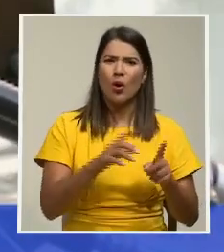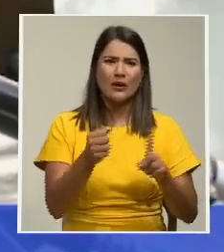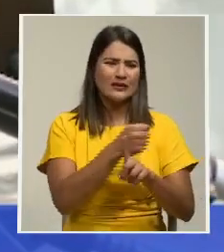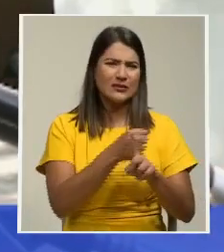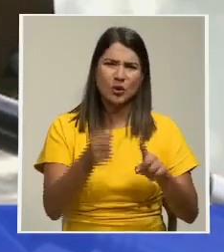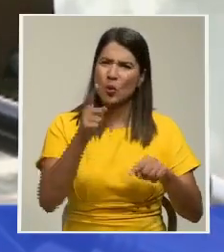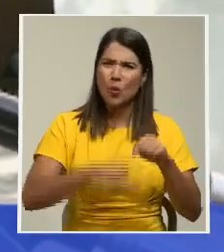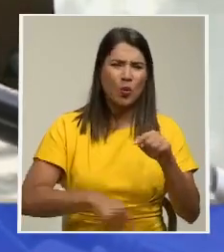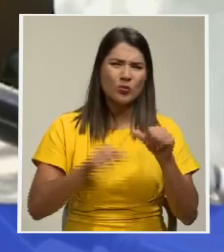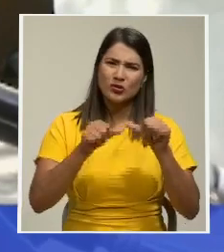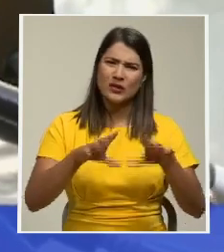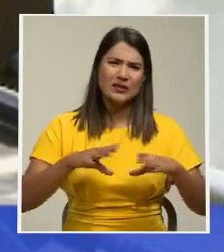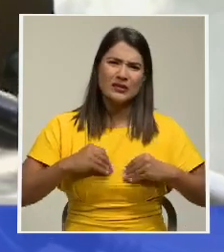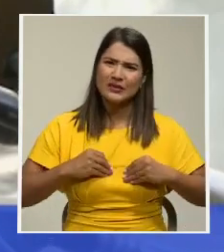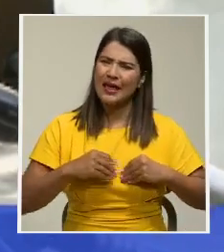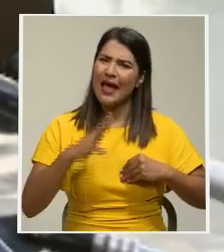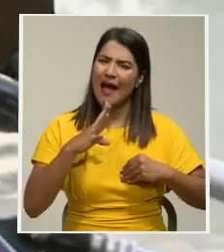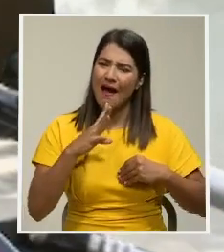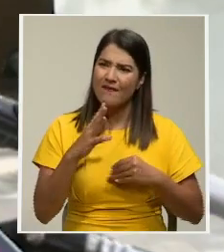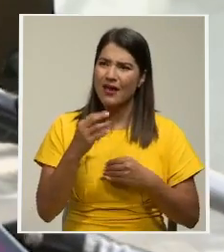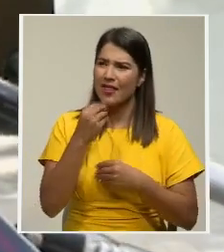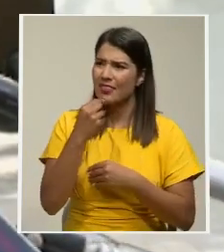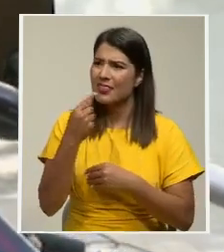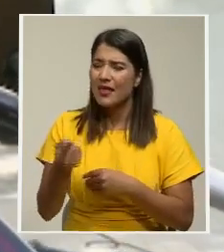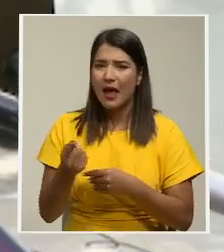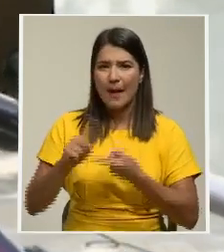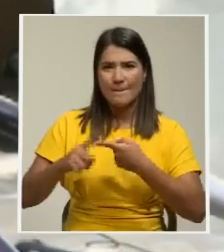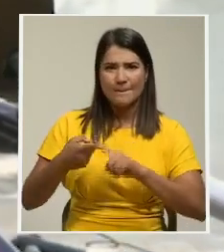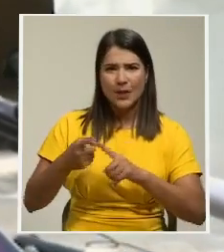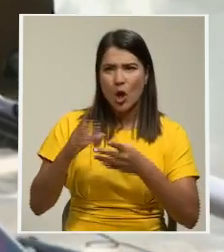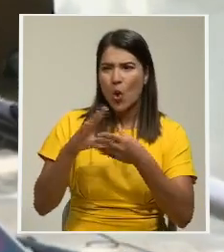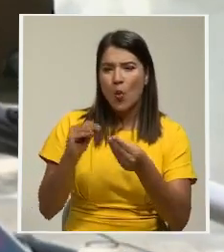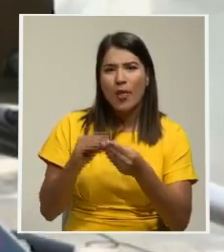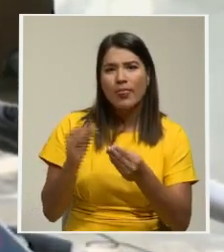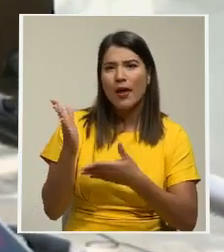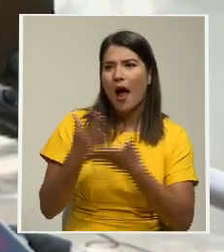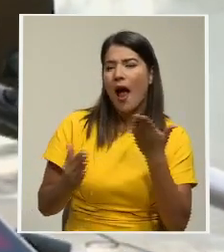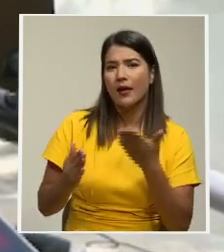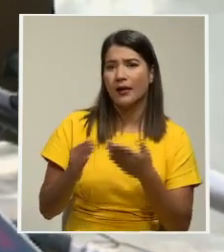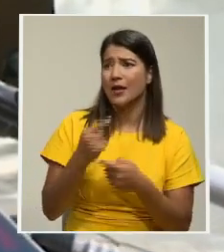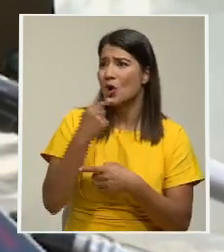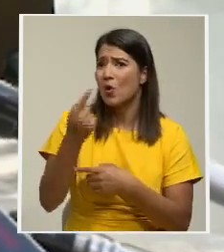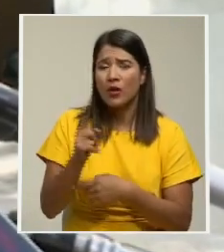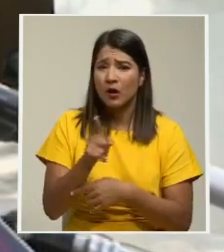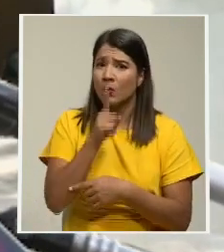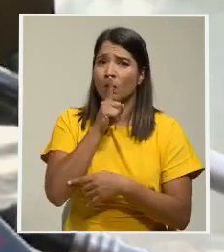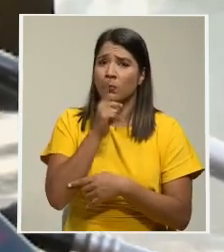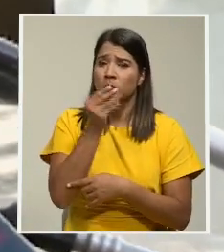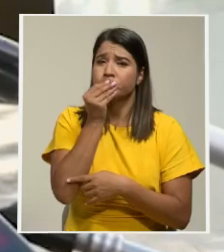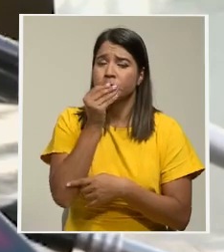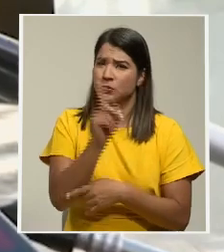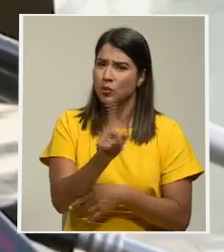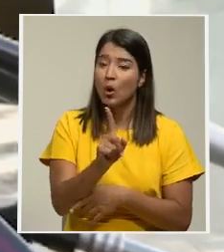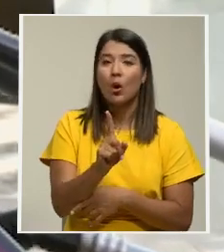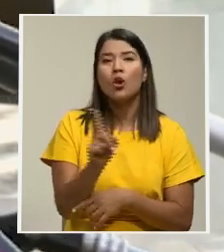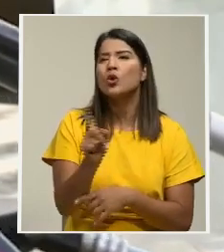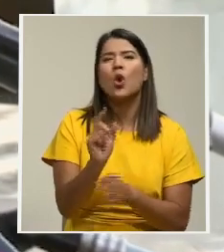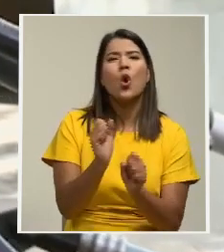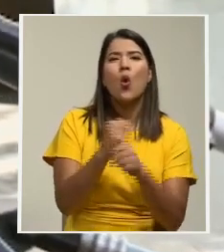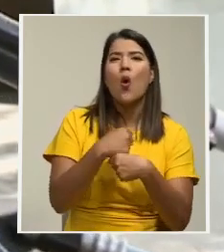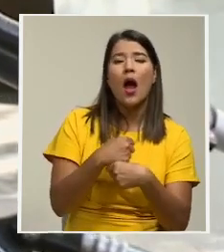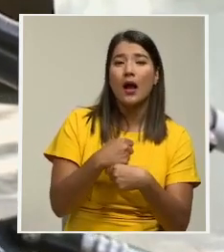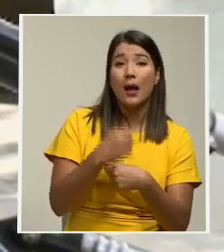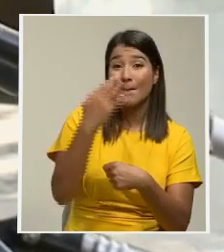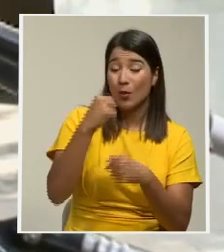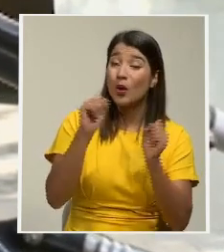Que hablen, que cuenten con sus amigos, que le cuenten a alguien, que lo digan, que no se quede callada, que no lo hagan porque va a pasar